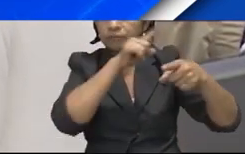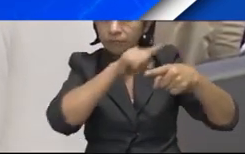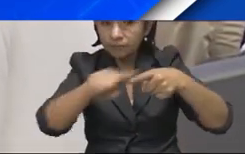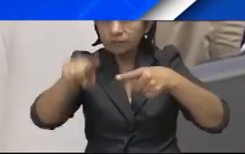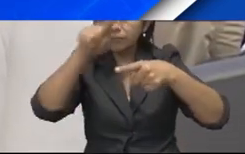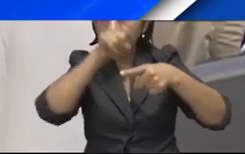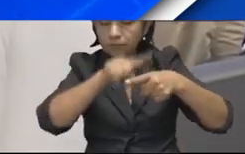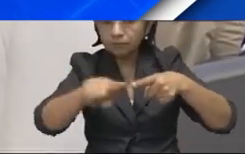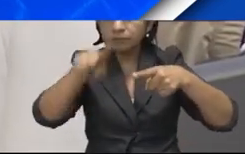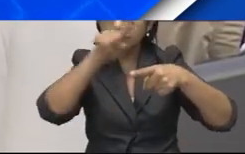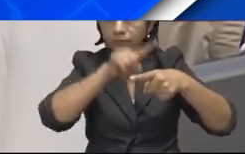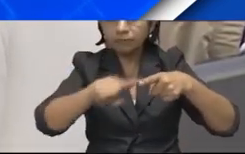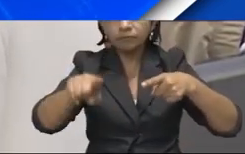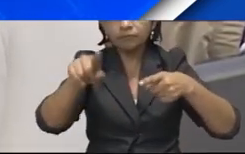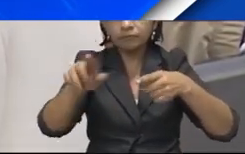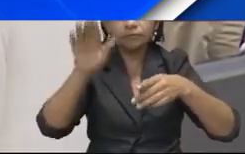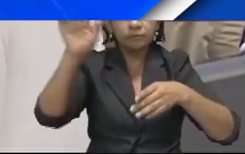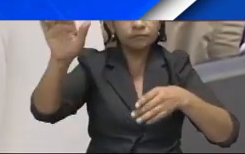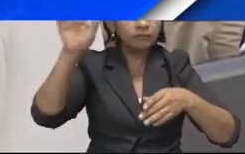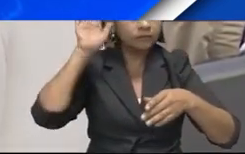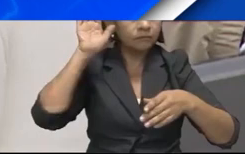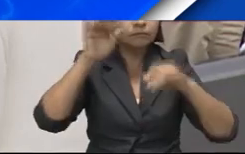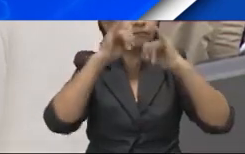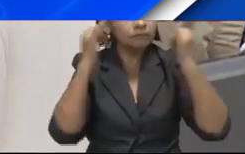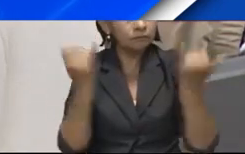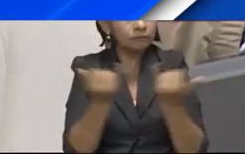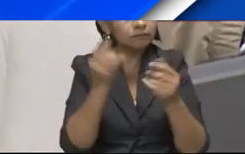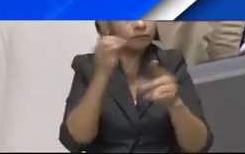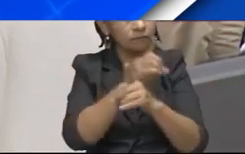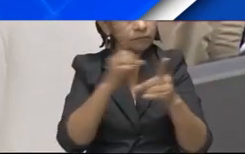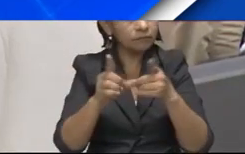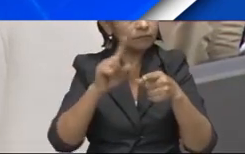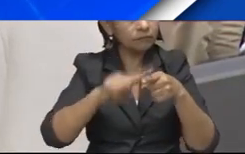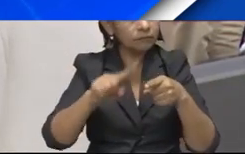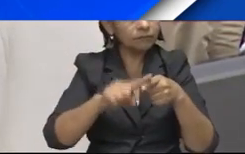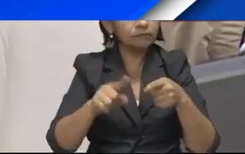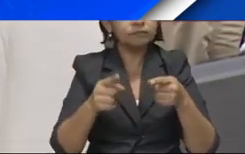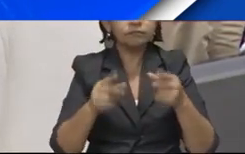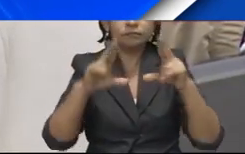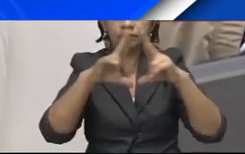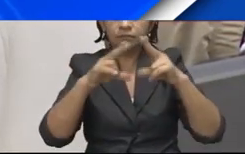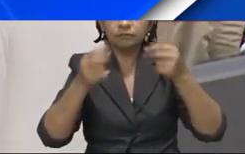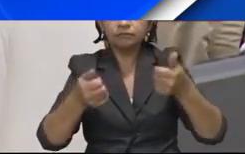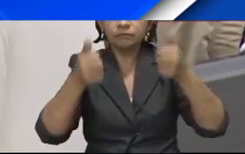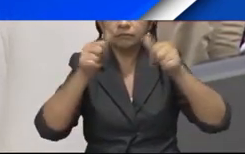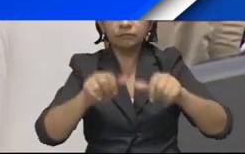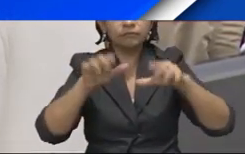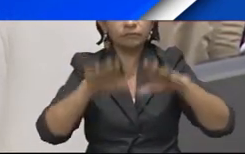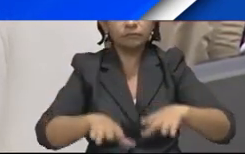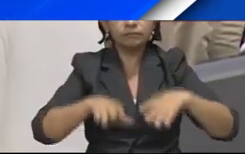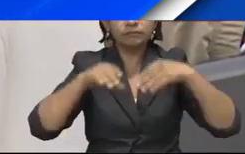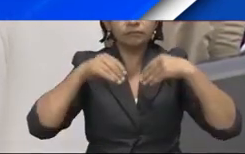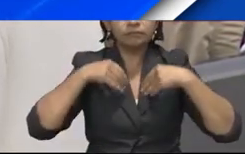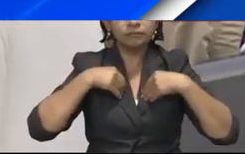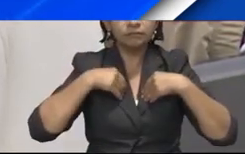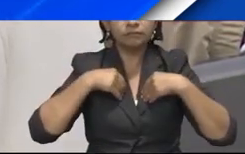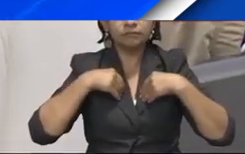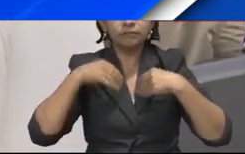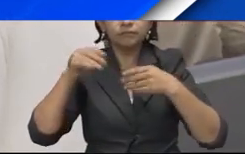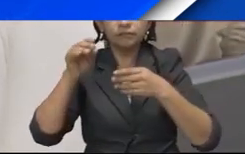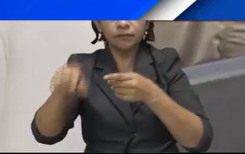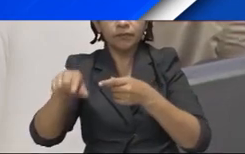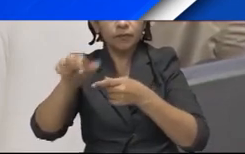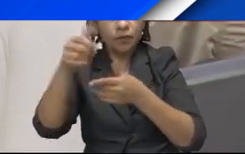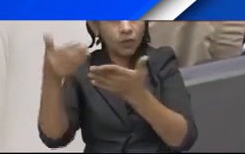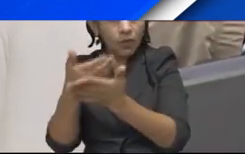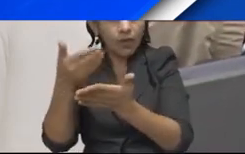sus compromisos internacionales. Entonces, cuando nosotros adoptamos una tasa que inspira más